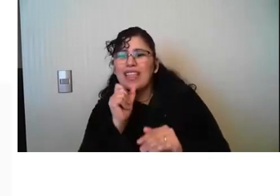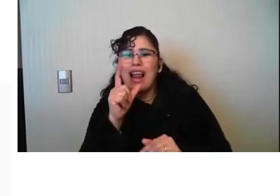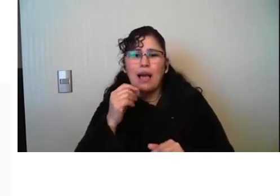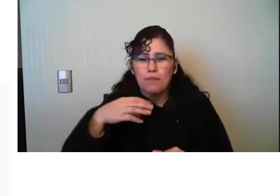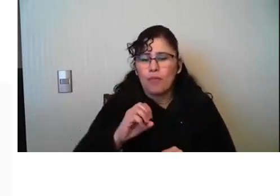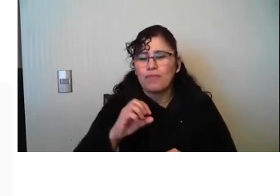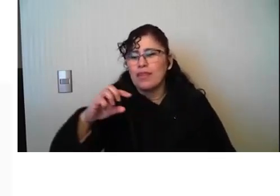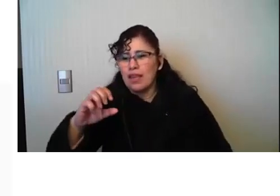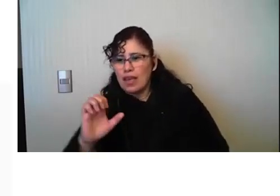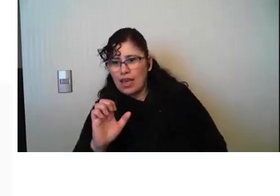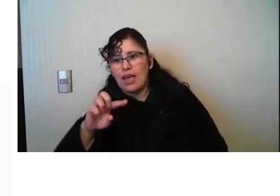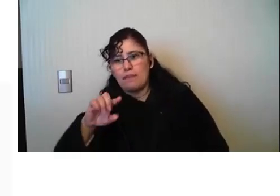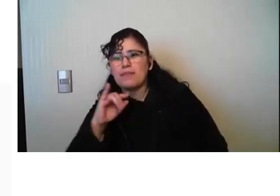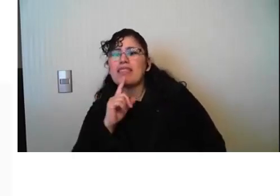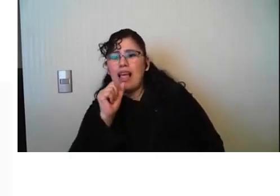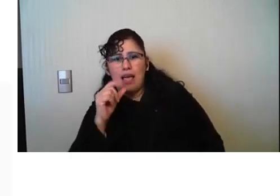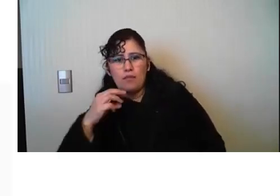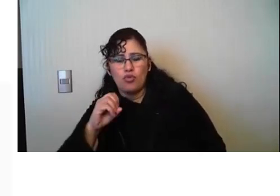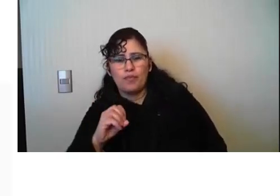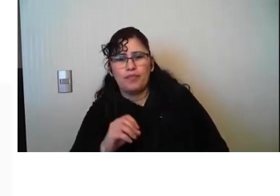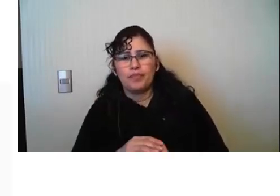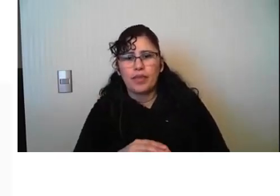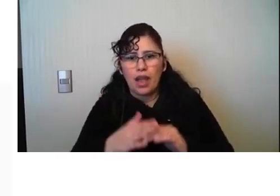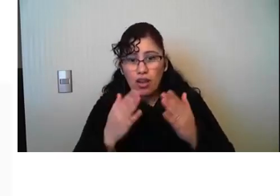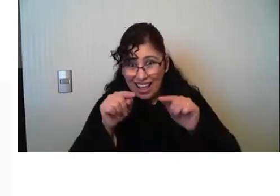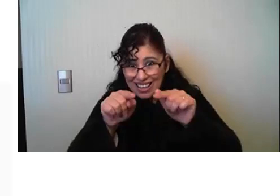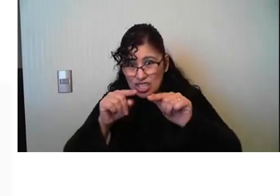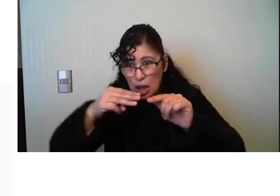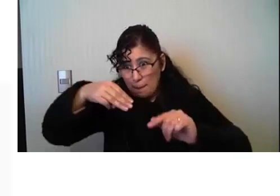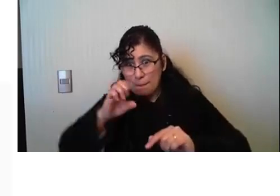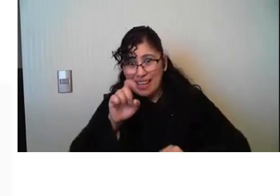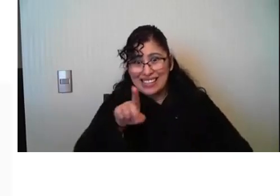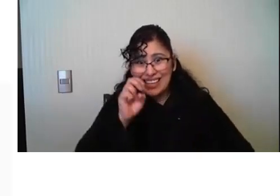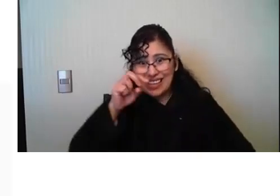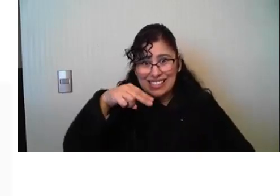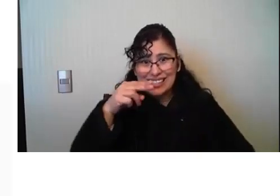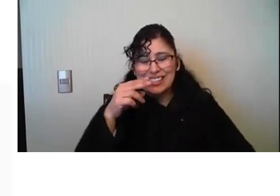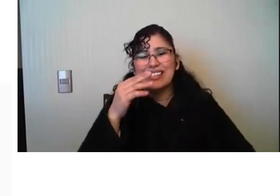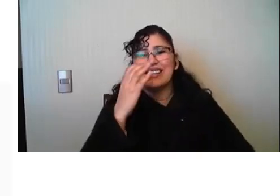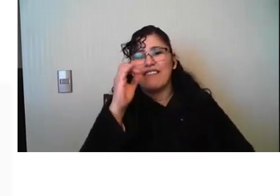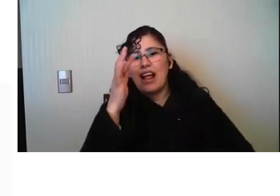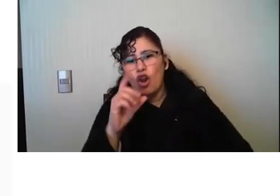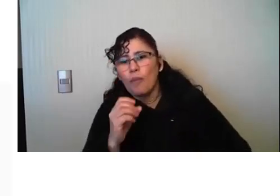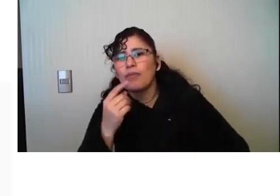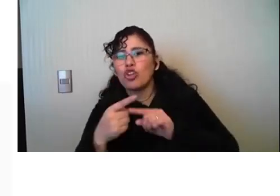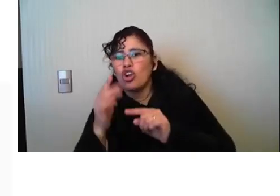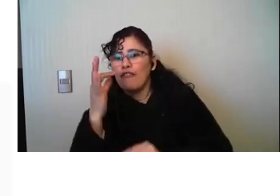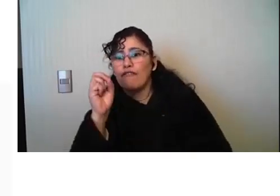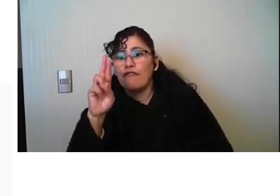Esto es parte del mesencéfalo. Esto corresponde al fornix. Y más arriba está el